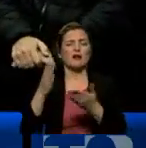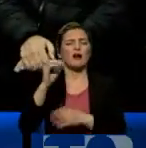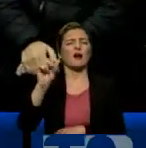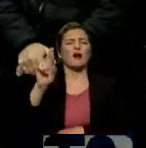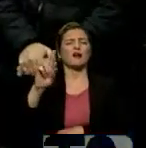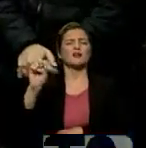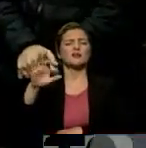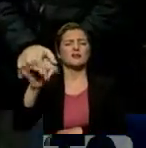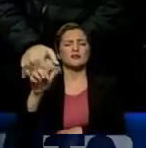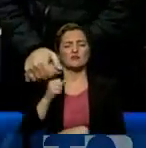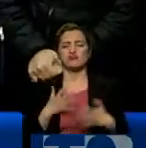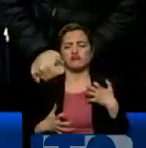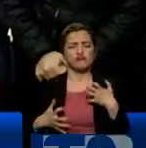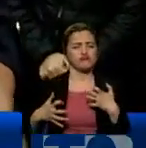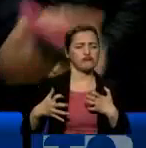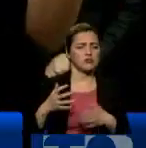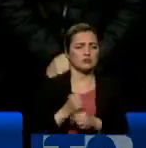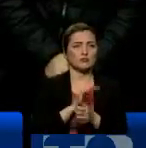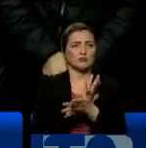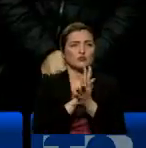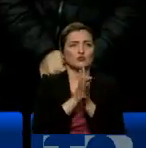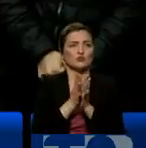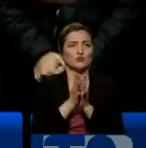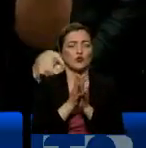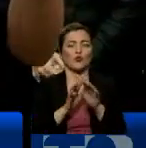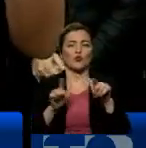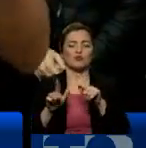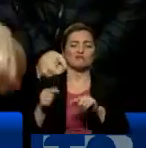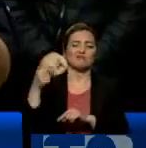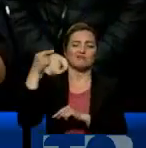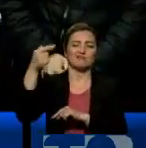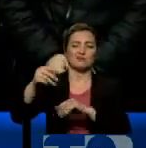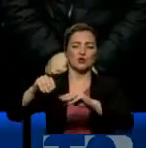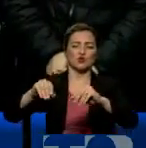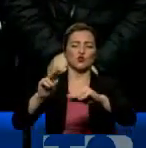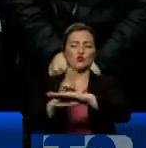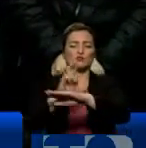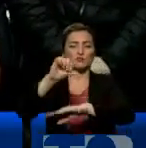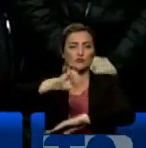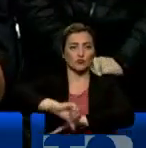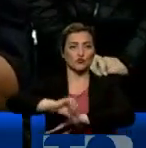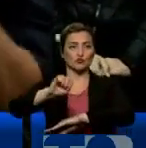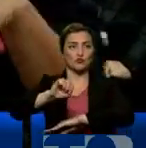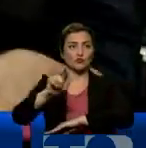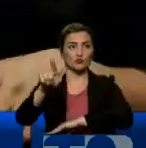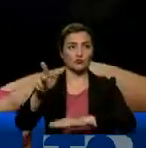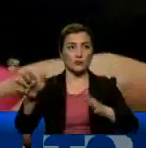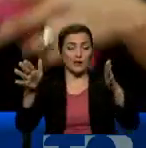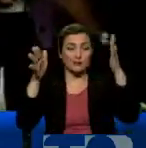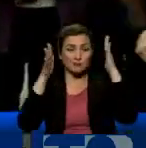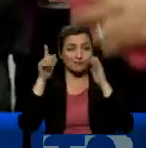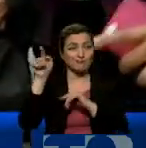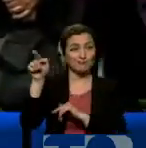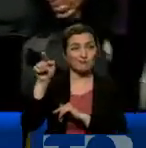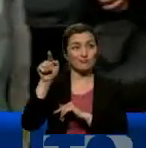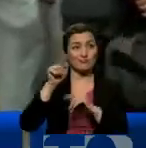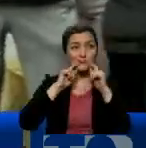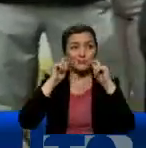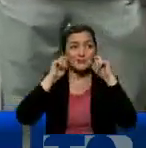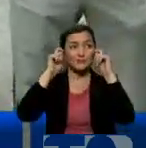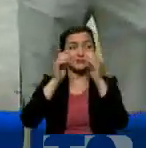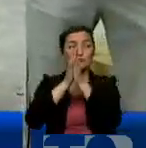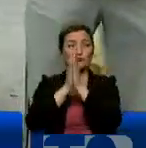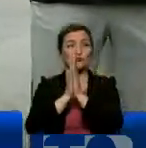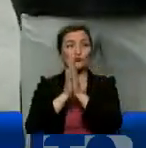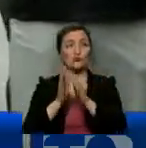que se genera en este sitio, especialmente por un terreno que está siendo mal utilizado. Pero quiero que ustedes mismos escuchen lo que ellos